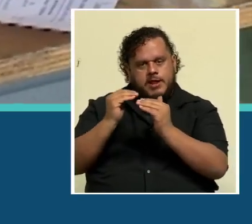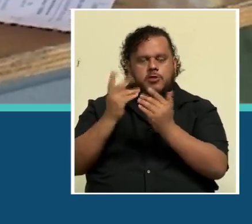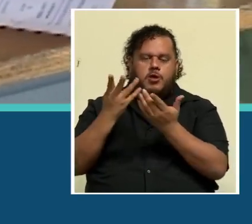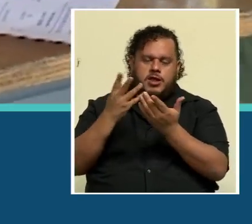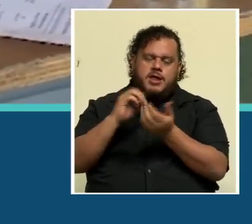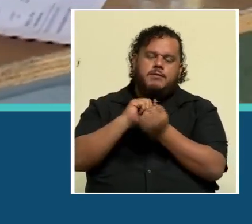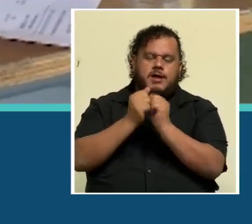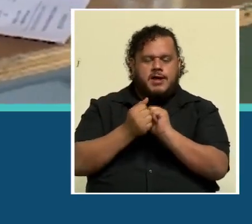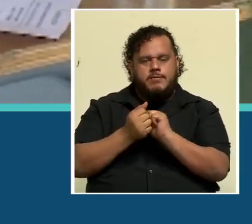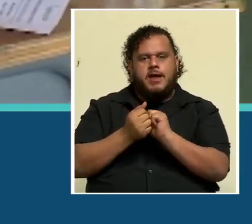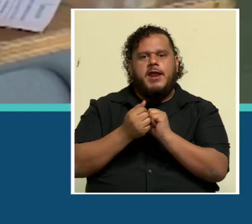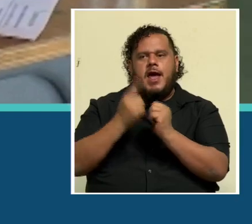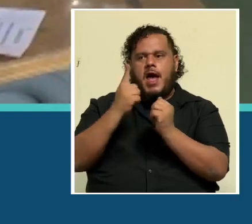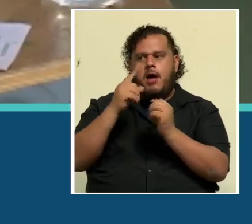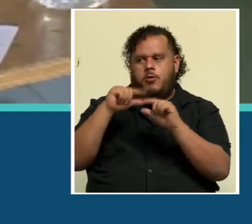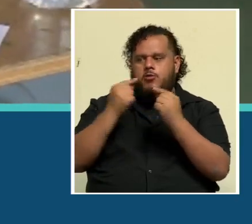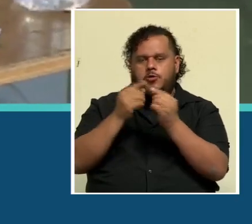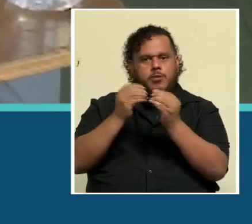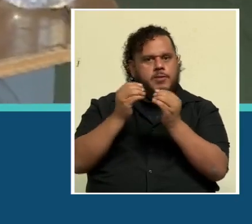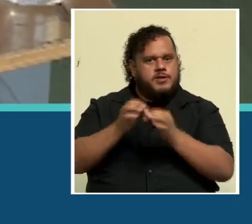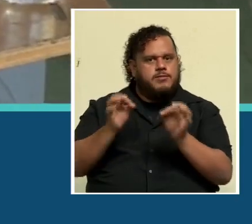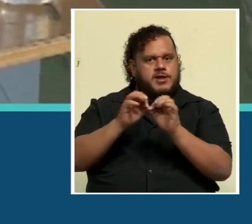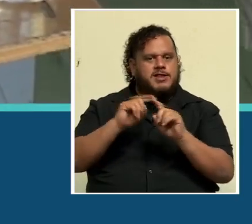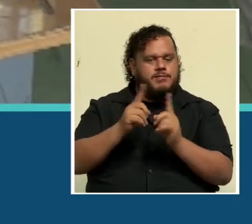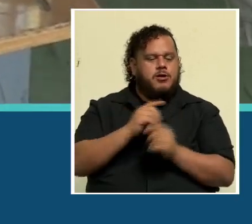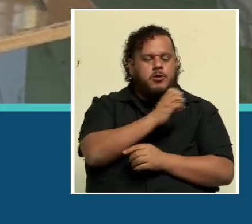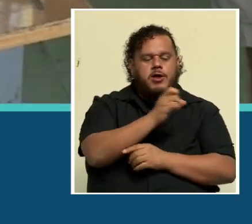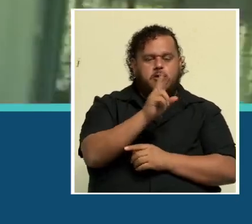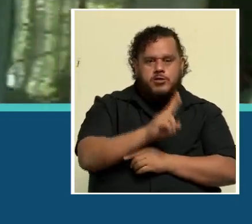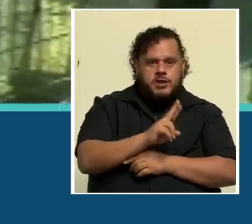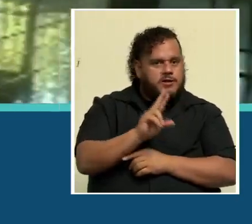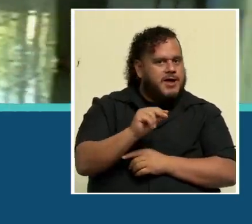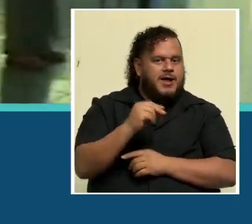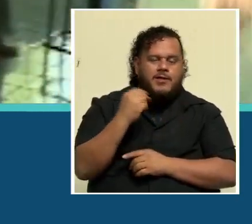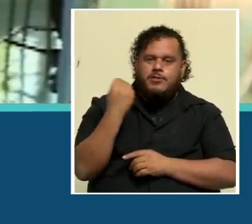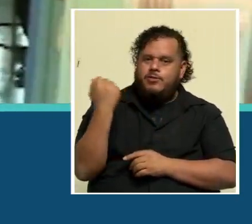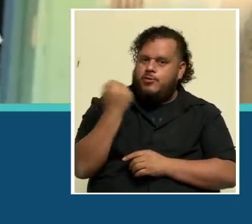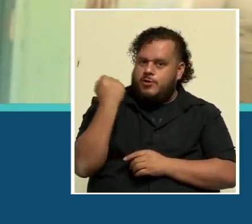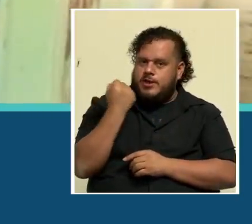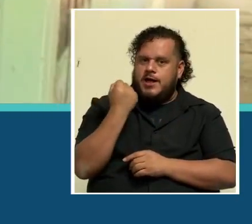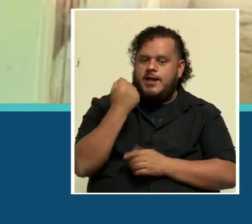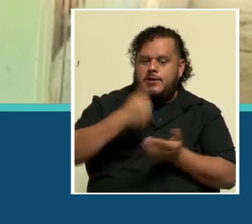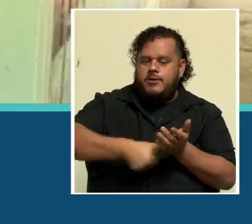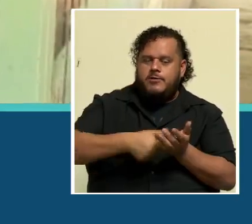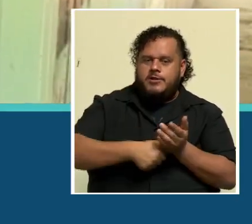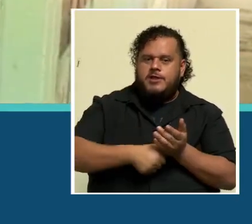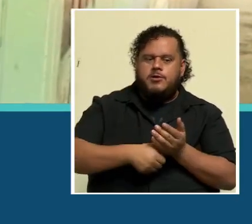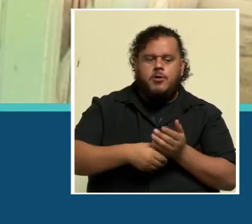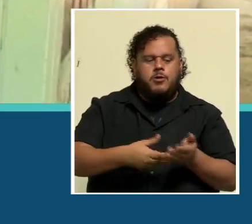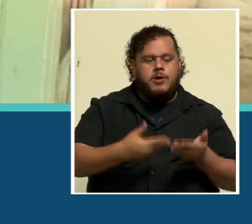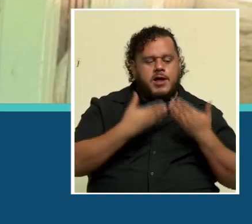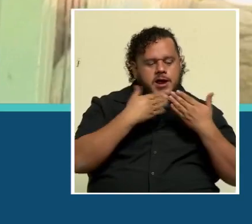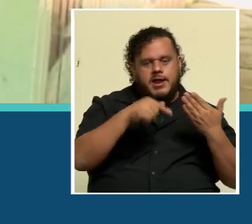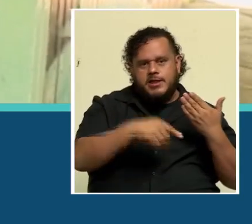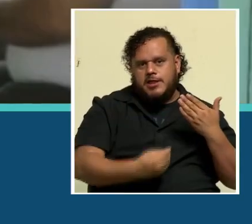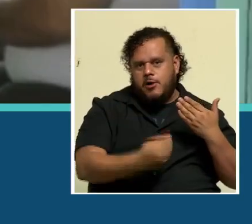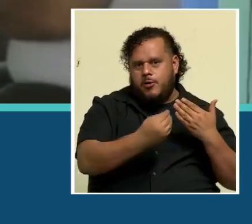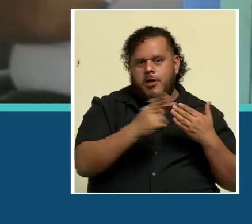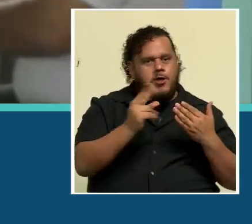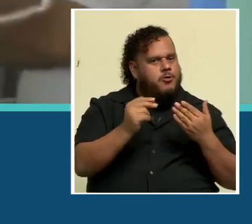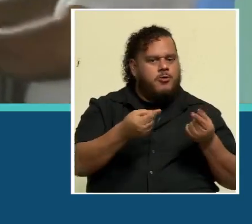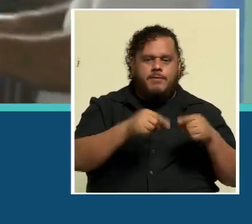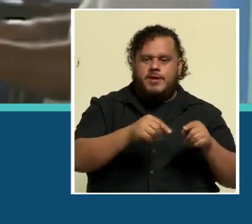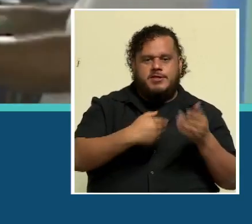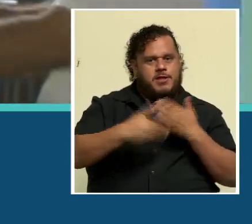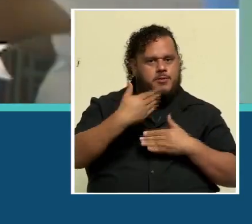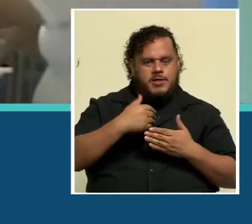más determinante. Pero en Costa Rica no se gana una elección solo con el segmento joven de la población. Eso no ha ocurrido antes y no hay